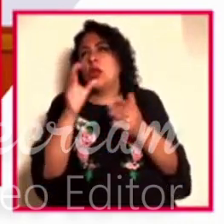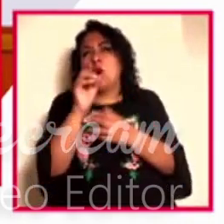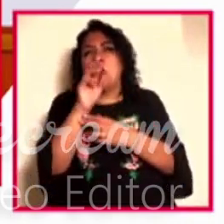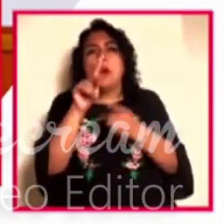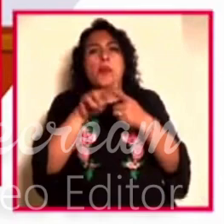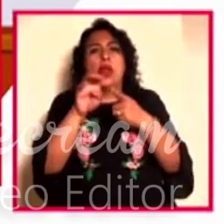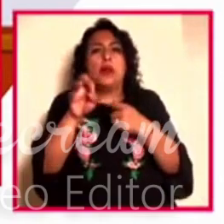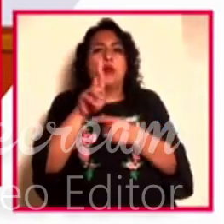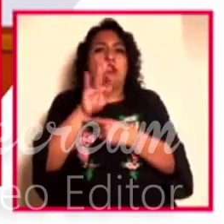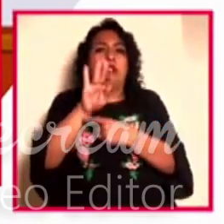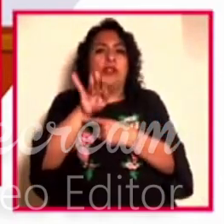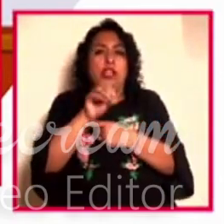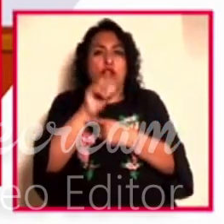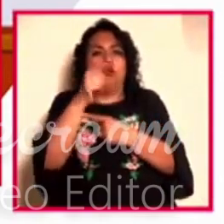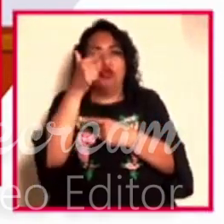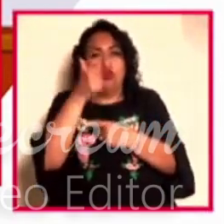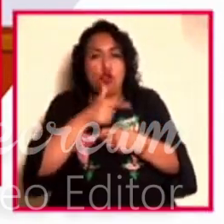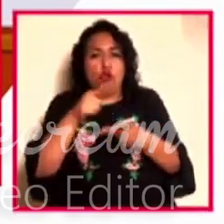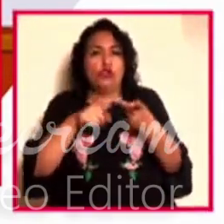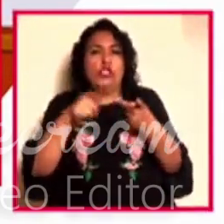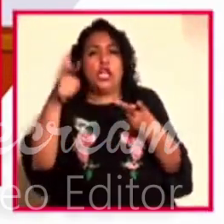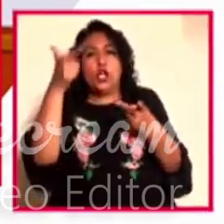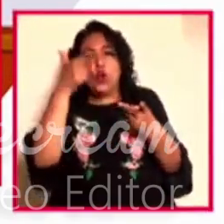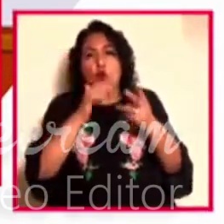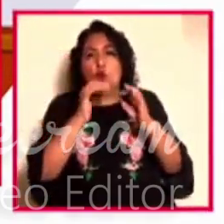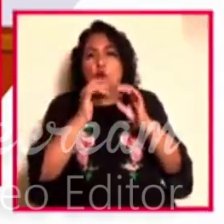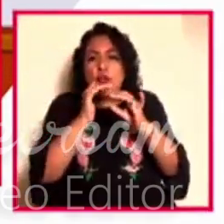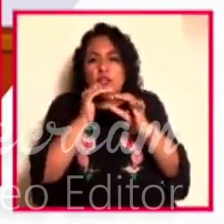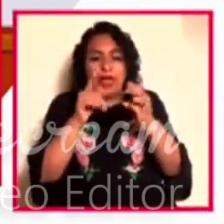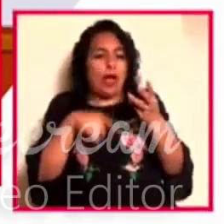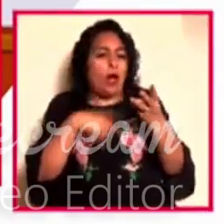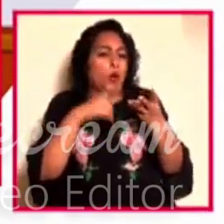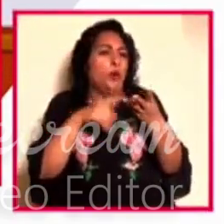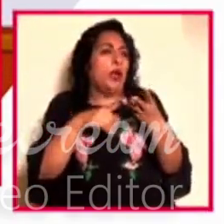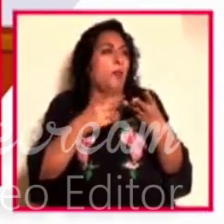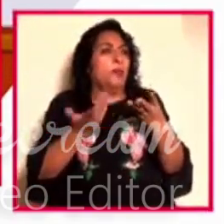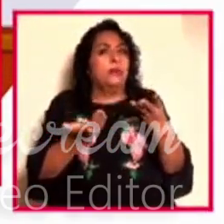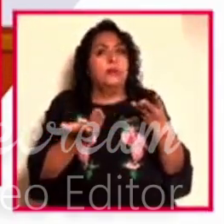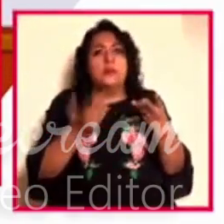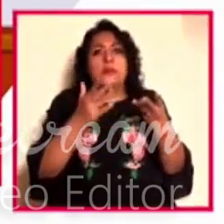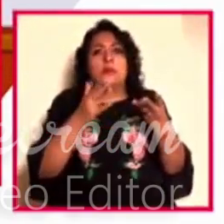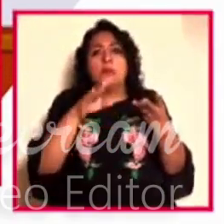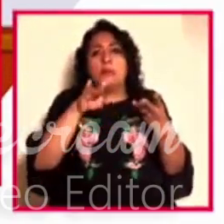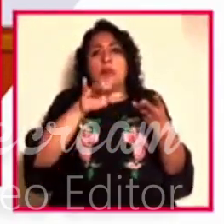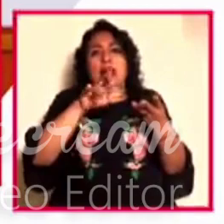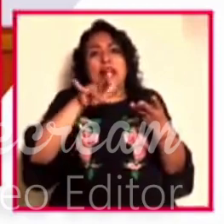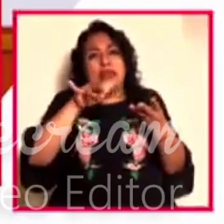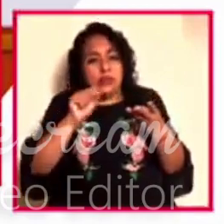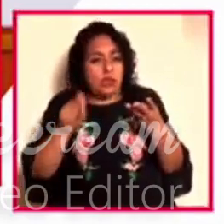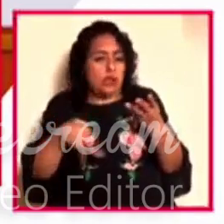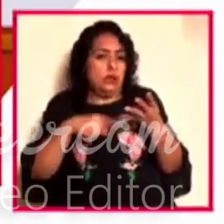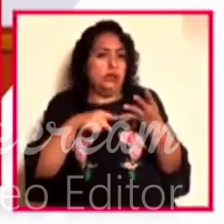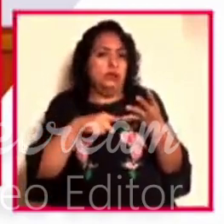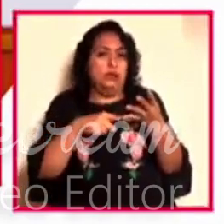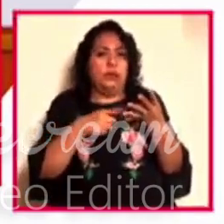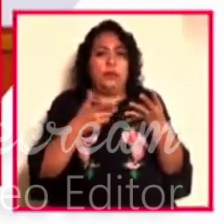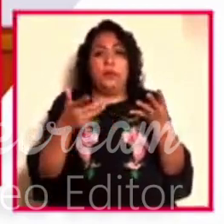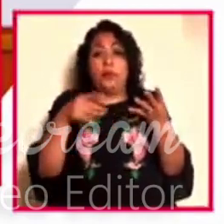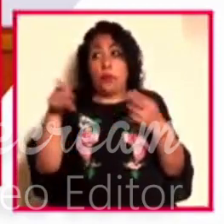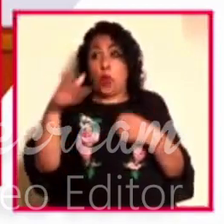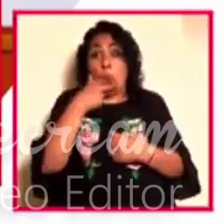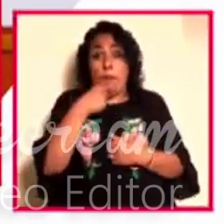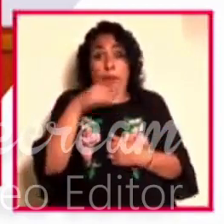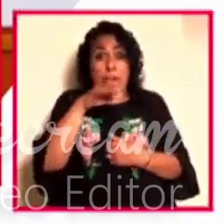Noche, como su Nocturno para flauta, como Marcias. Mario tenía